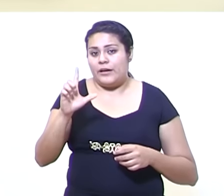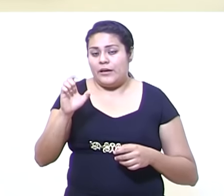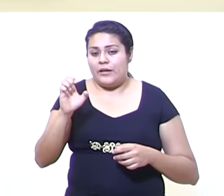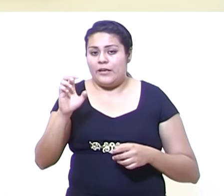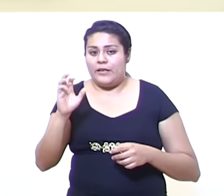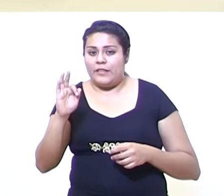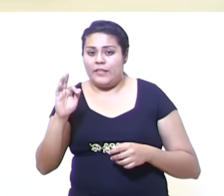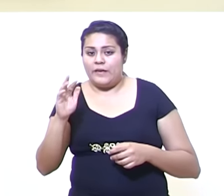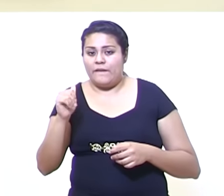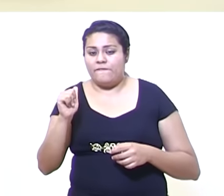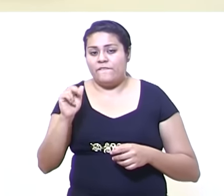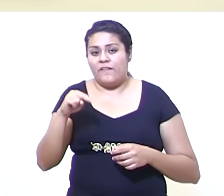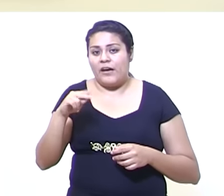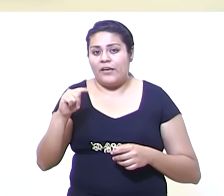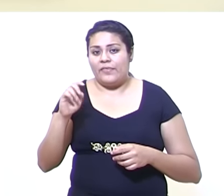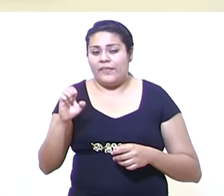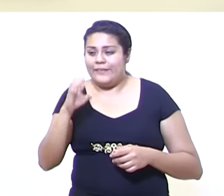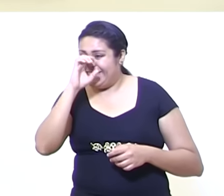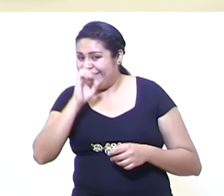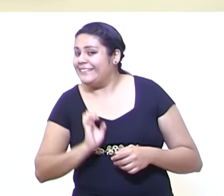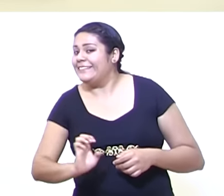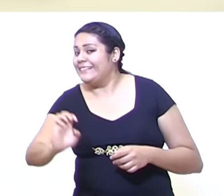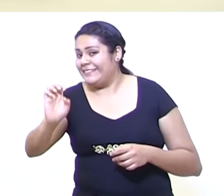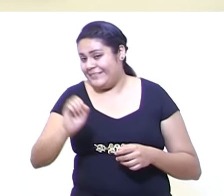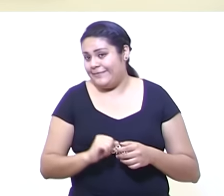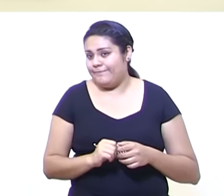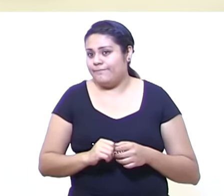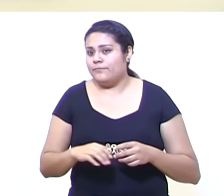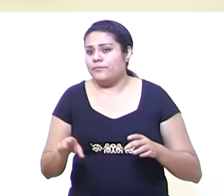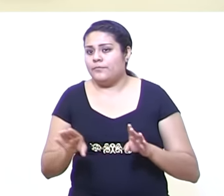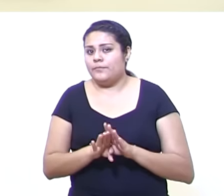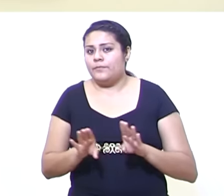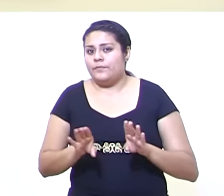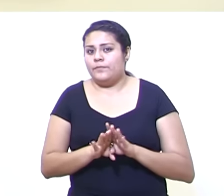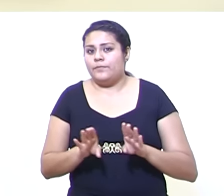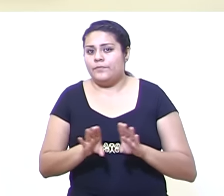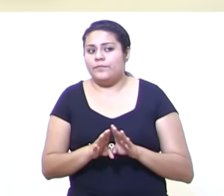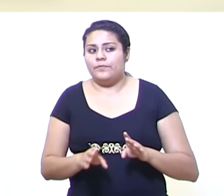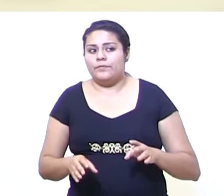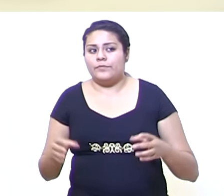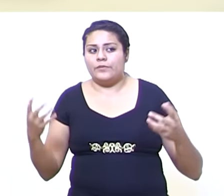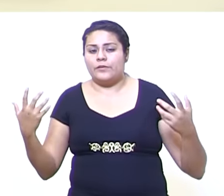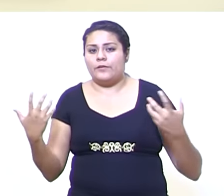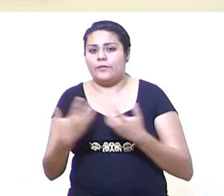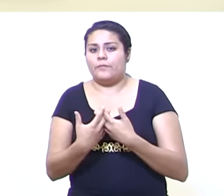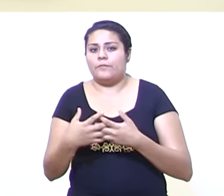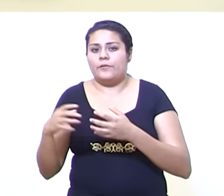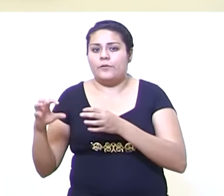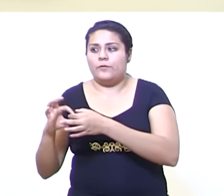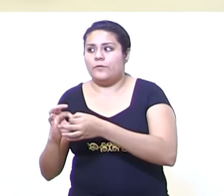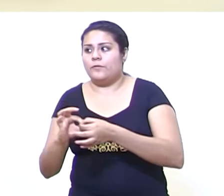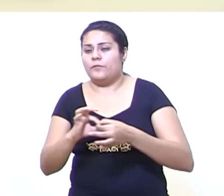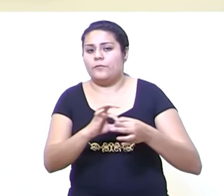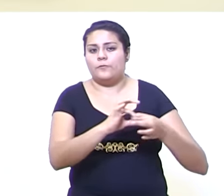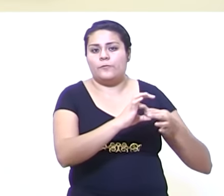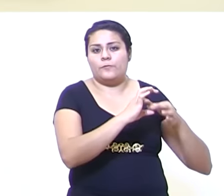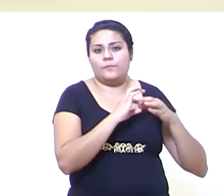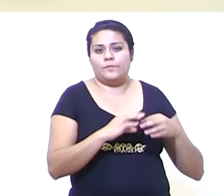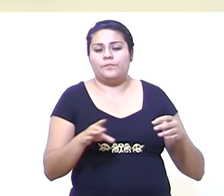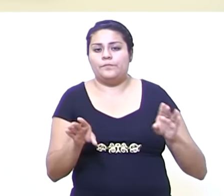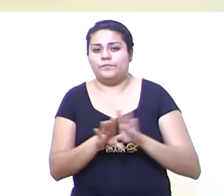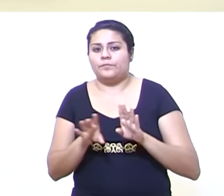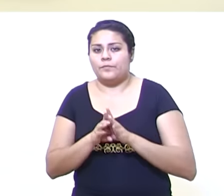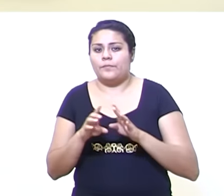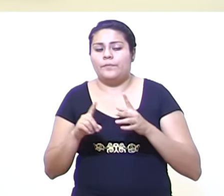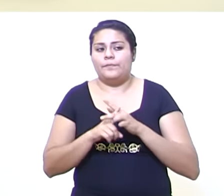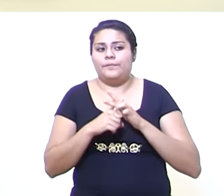elefantes. ¿Cómo podemos relacionar una palabra que inicie con